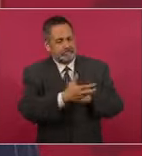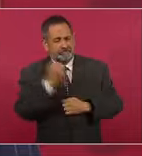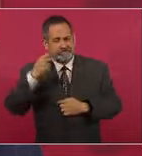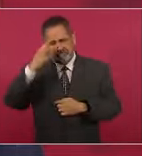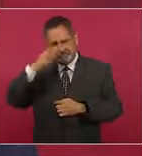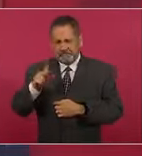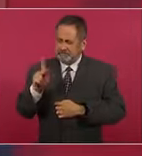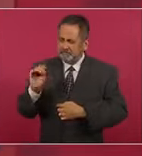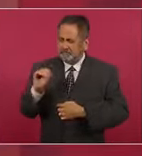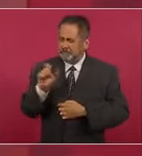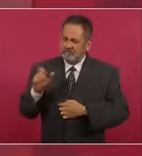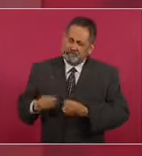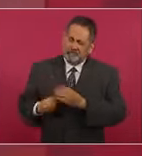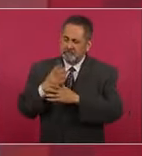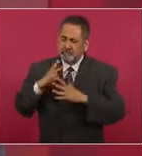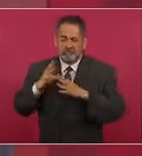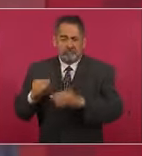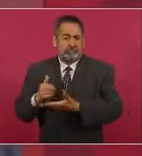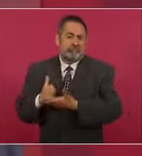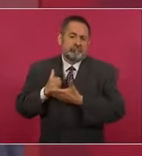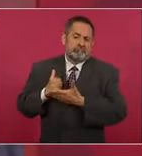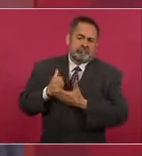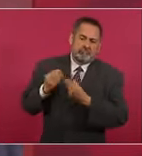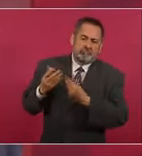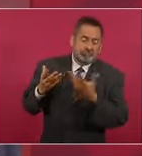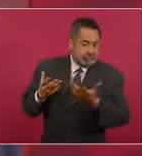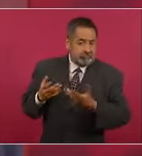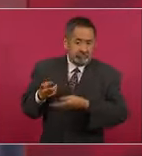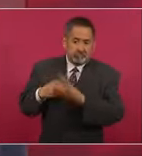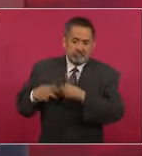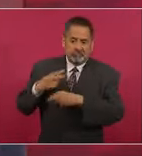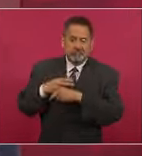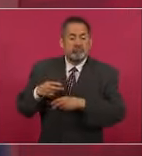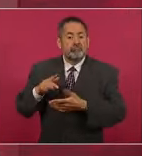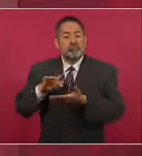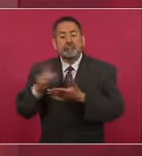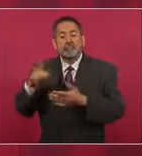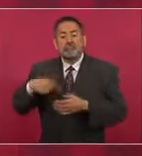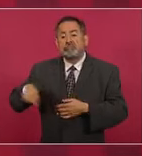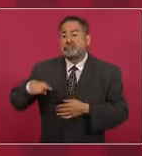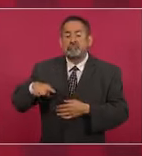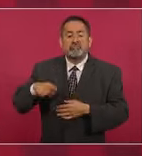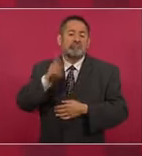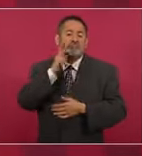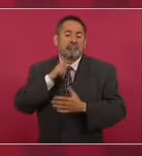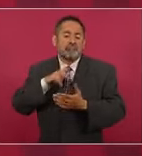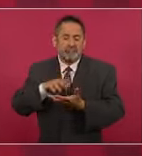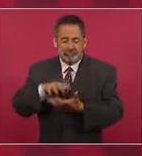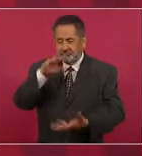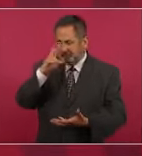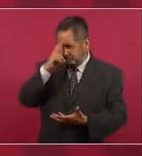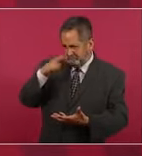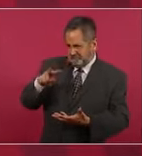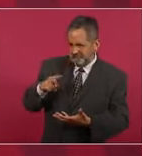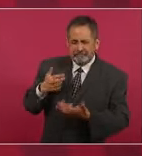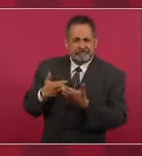¿Cuántos años, décadas, se financió el presupuesto de